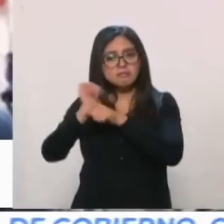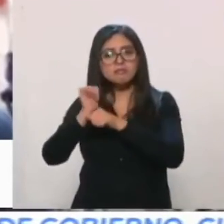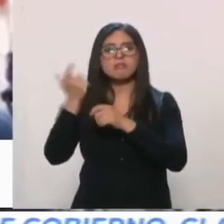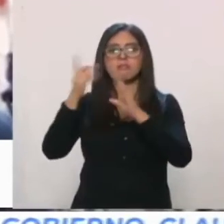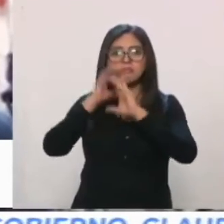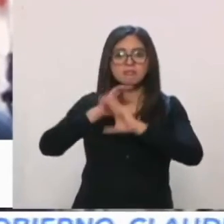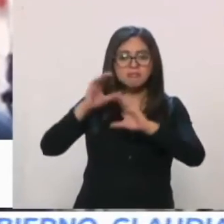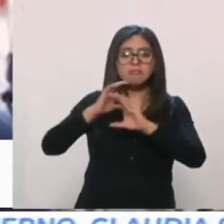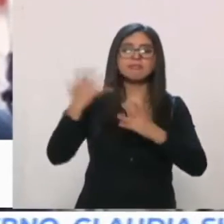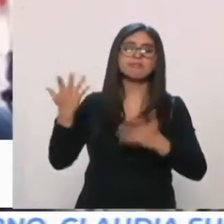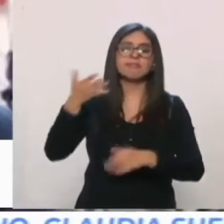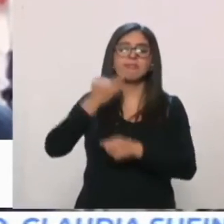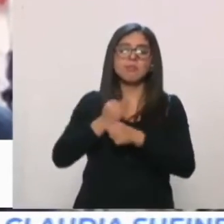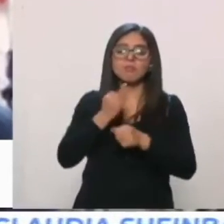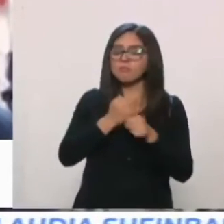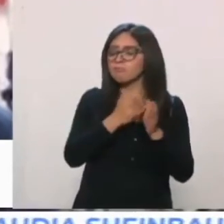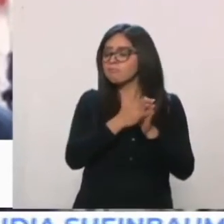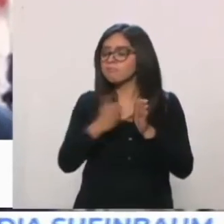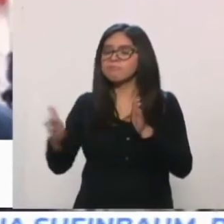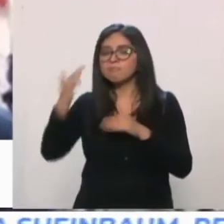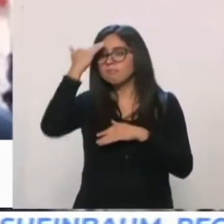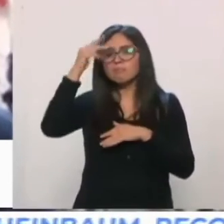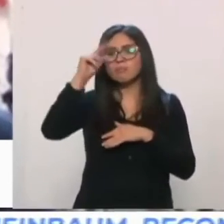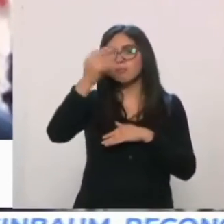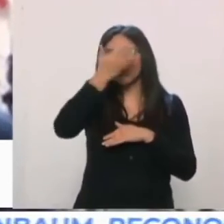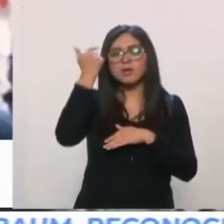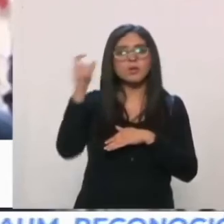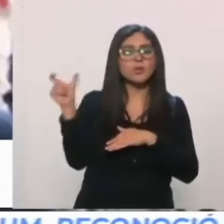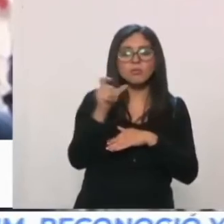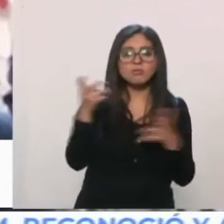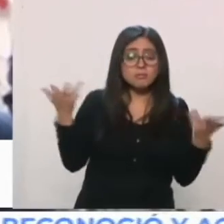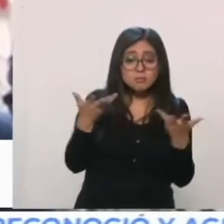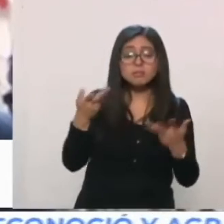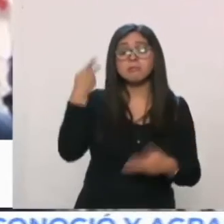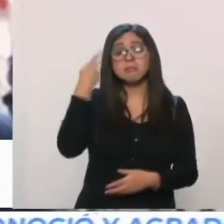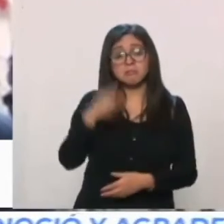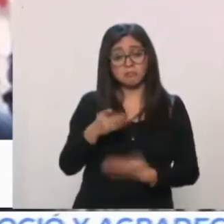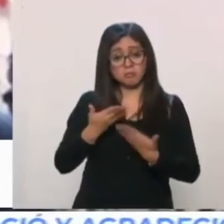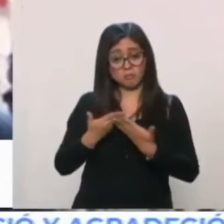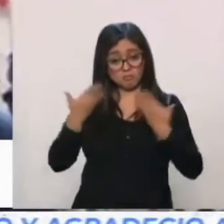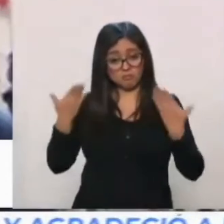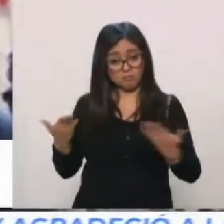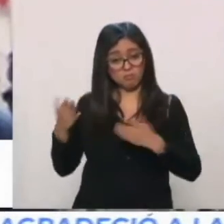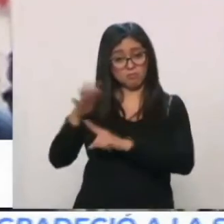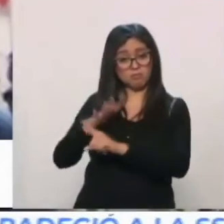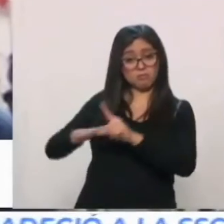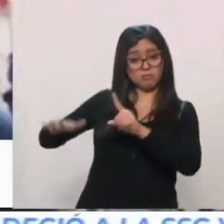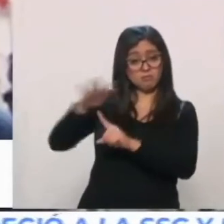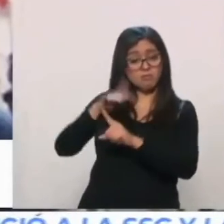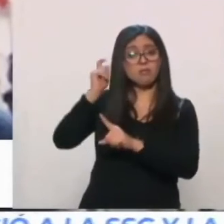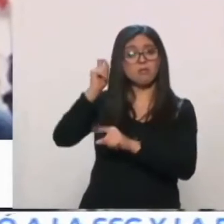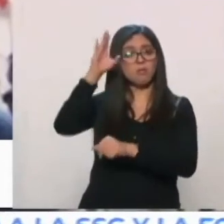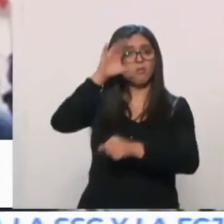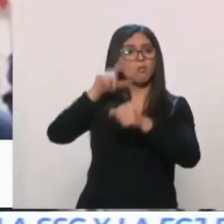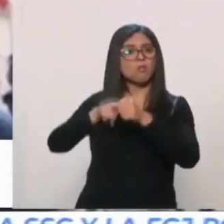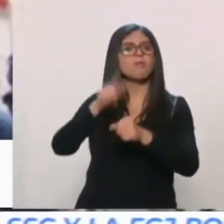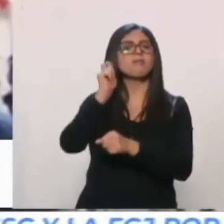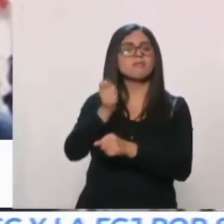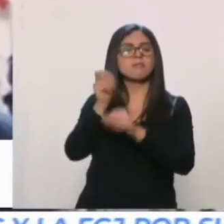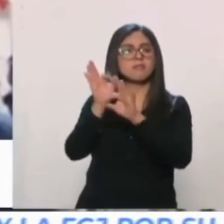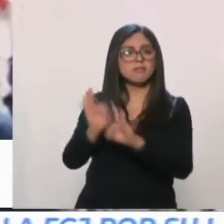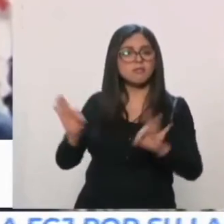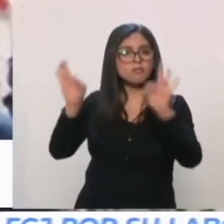ser, no lo vamos a poder hacer. Pero por eso insisto en que en este contexto la cultura es más importante que nunca, porque nos